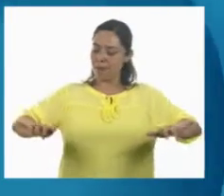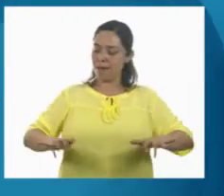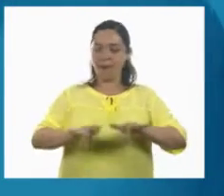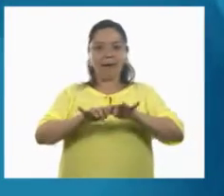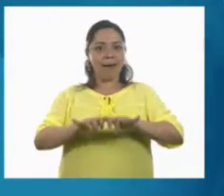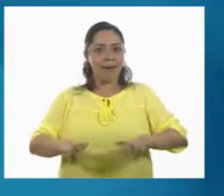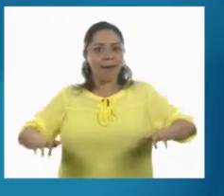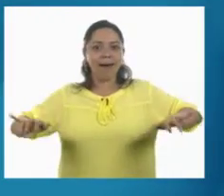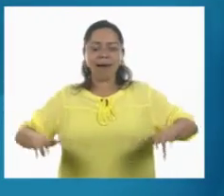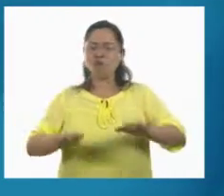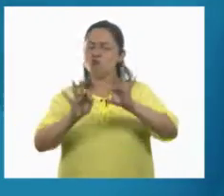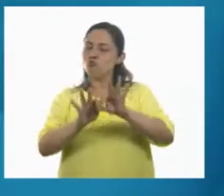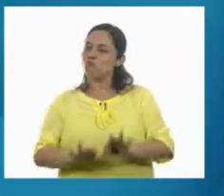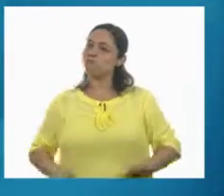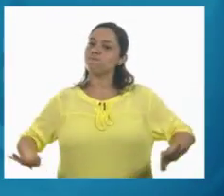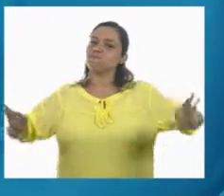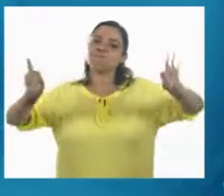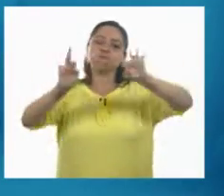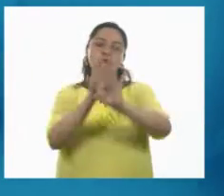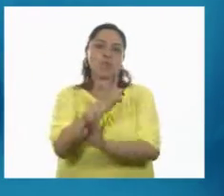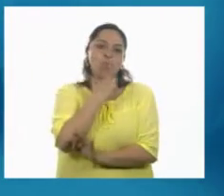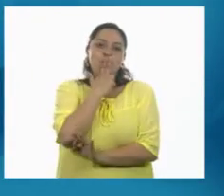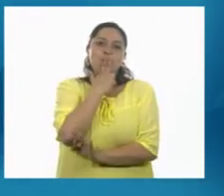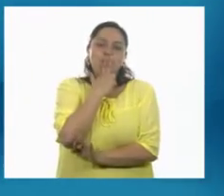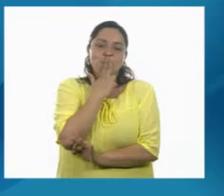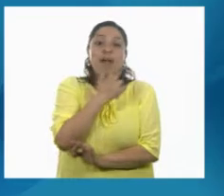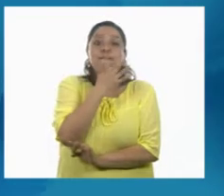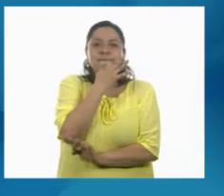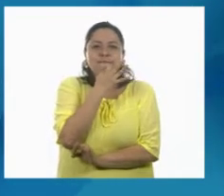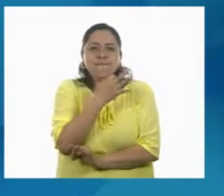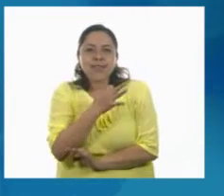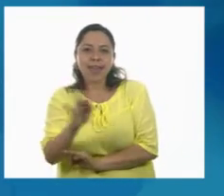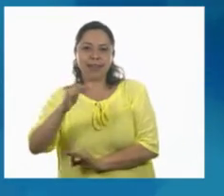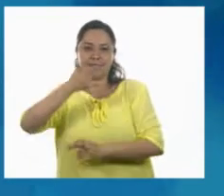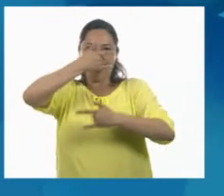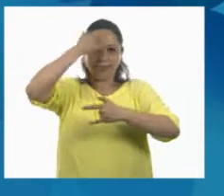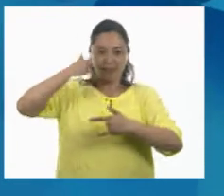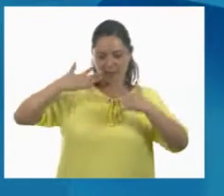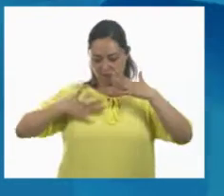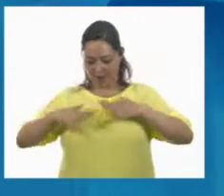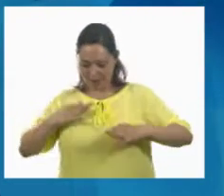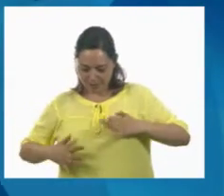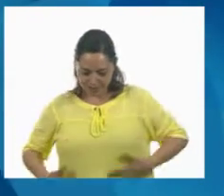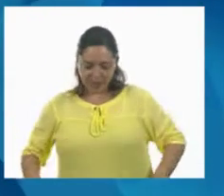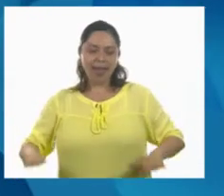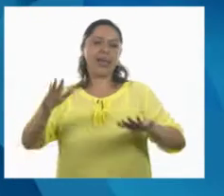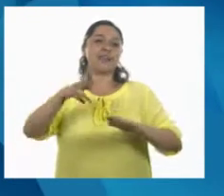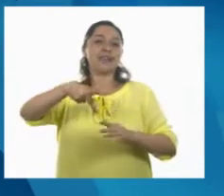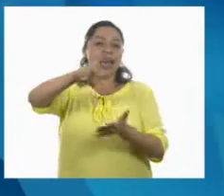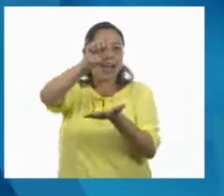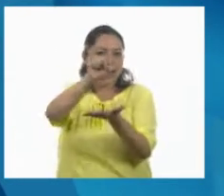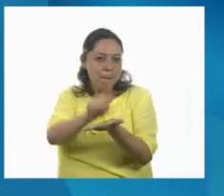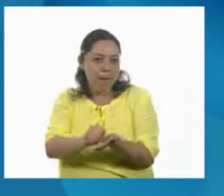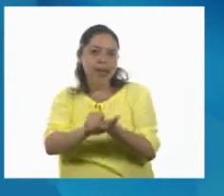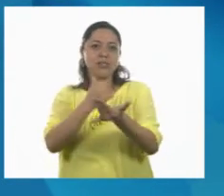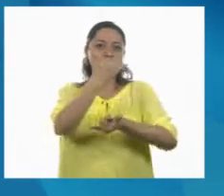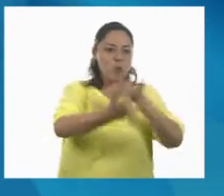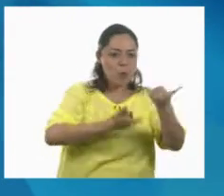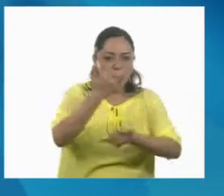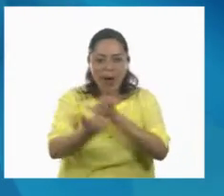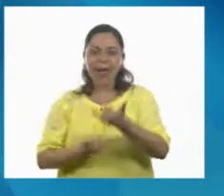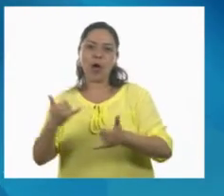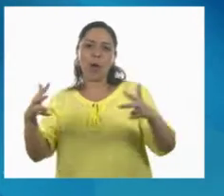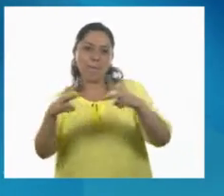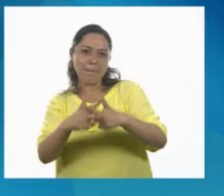elemento indispensable. Las fiestas de carnaval, bailes de fantasía, kermeses, juegos de azar, peleas